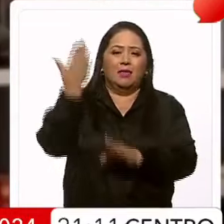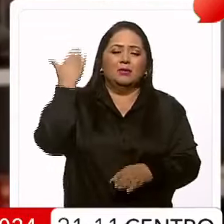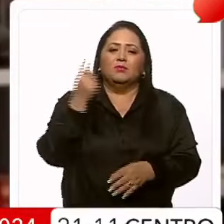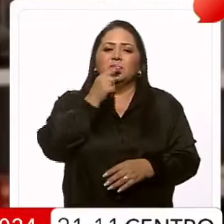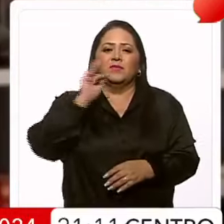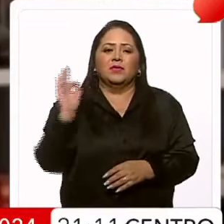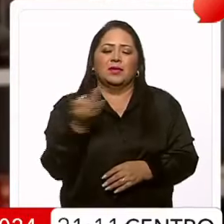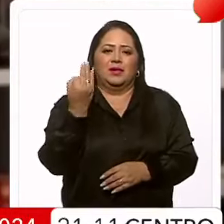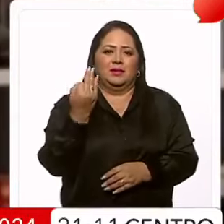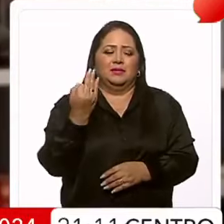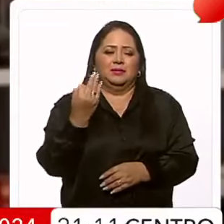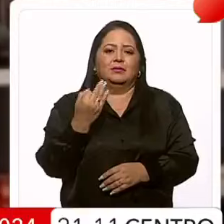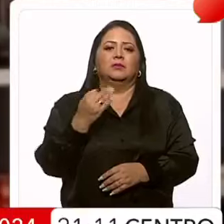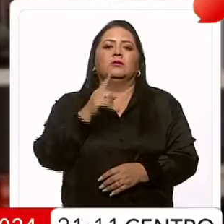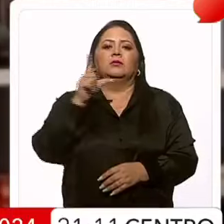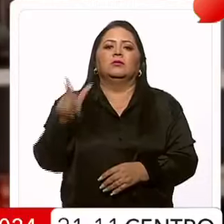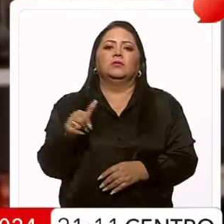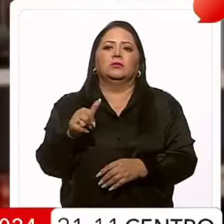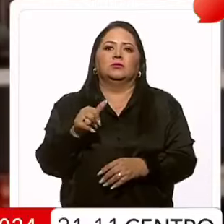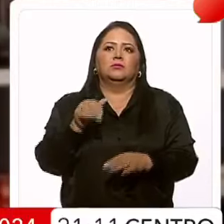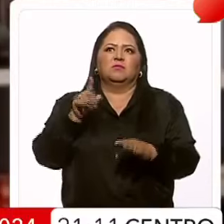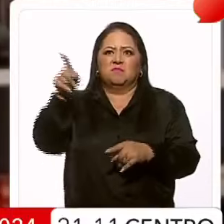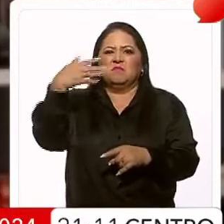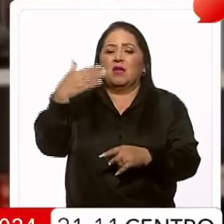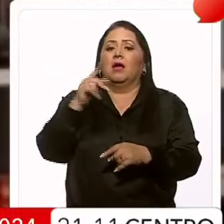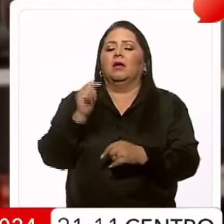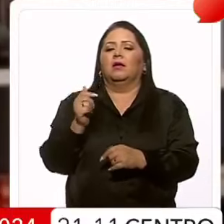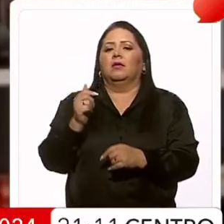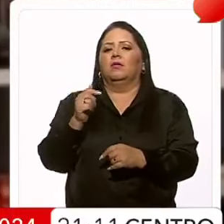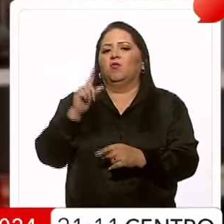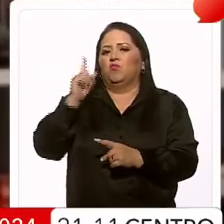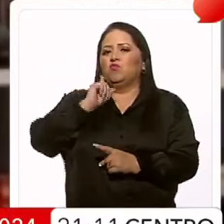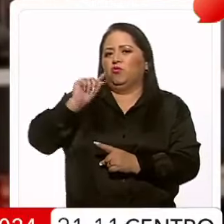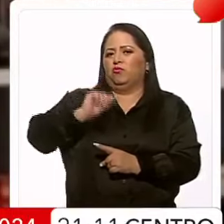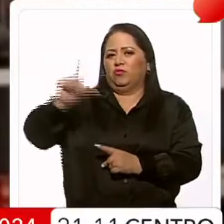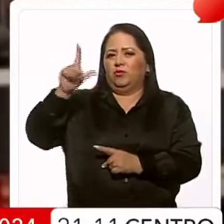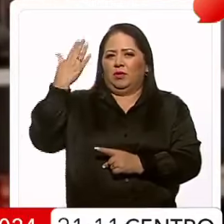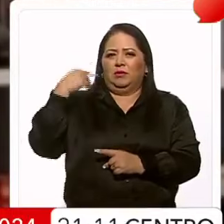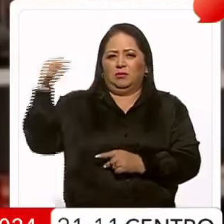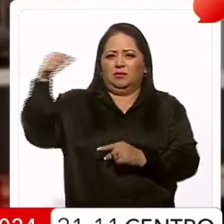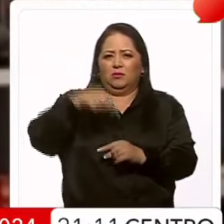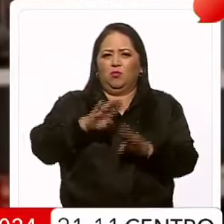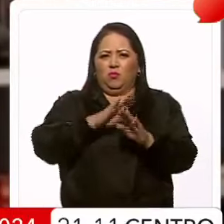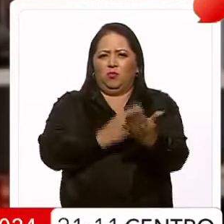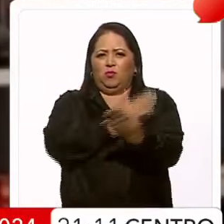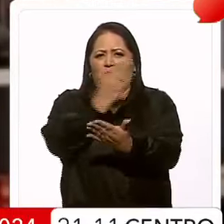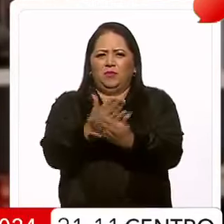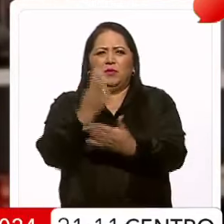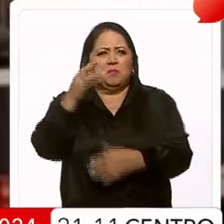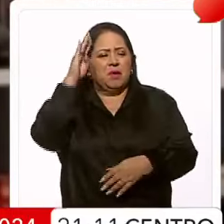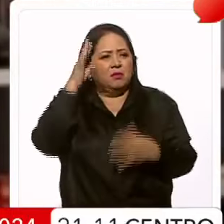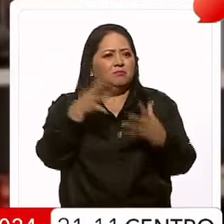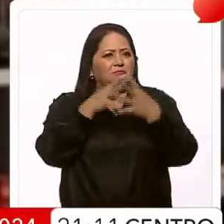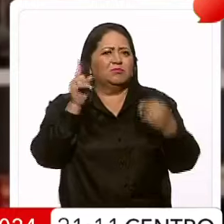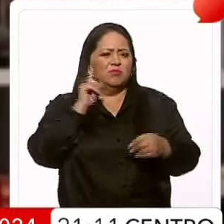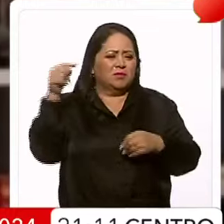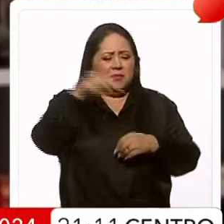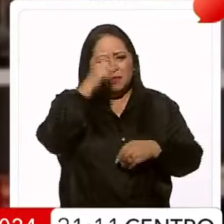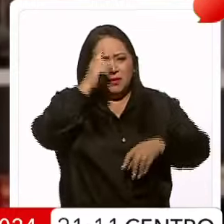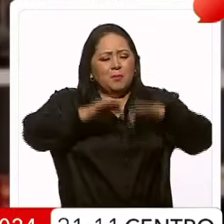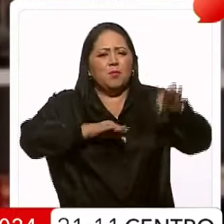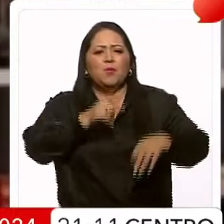Preventiva. Se apostó por ellos, la llegada de una funcionaria con Diego Sinue que le propuso que eso era una solución, que venía a trabajar en la